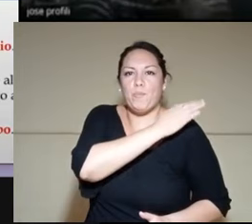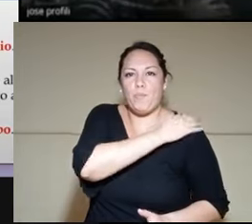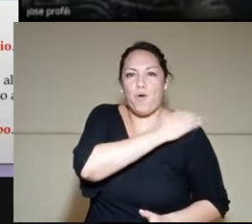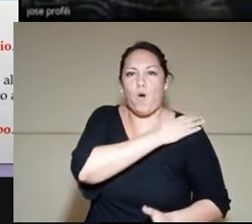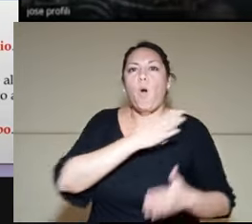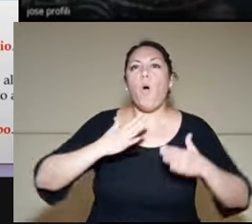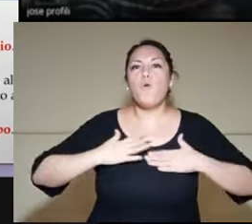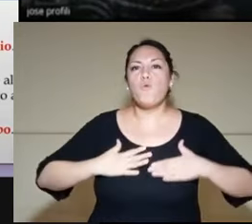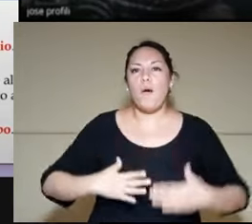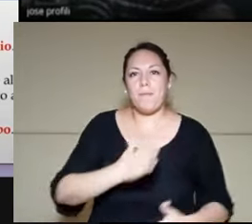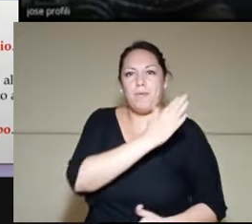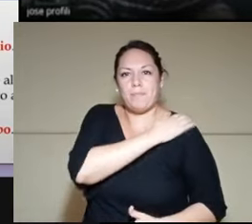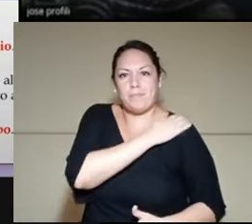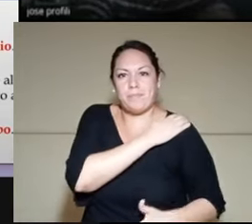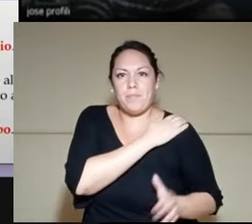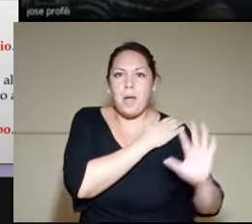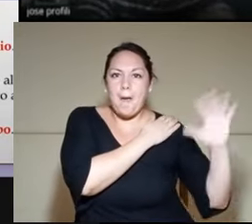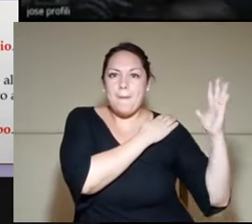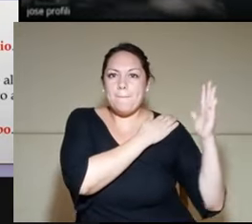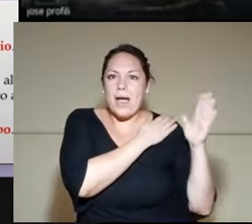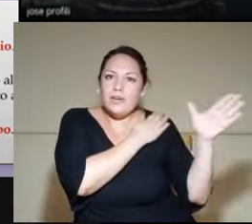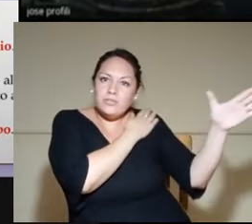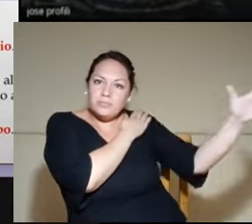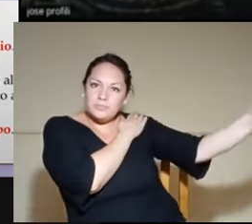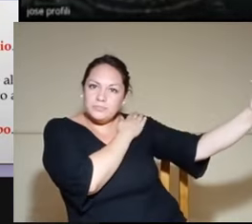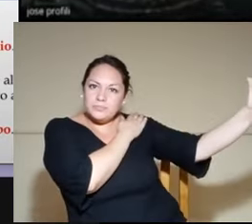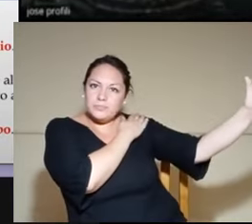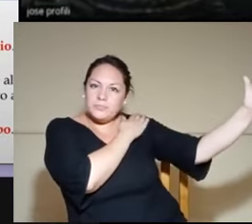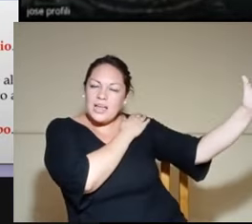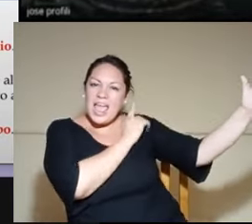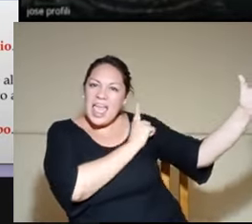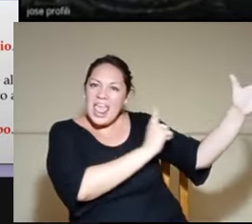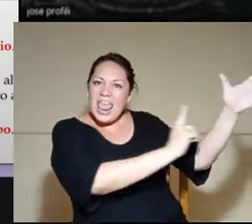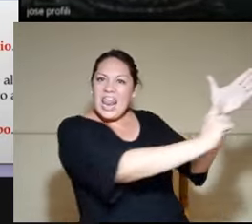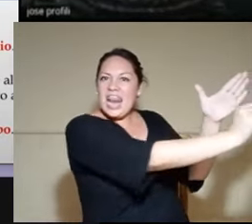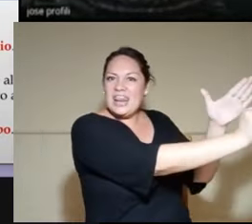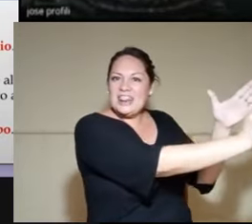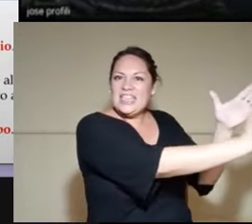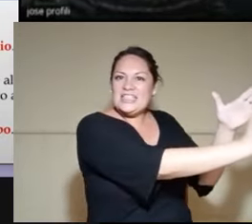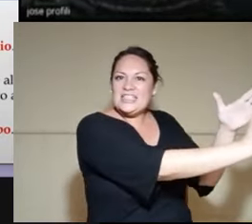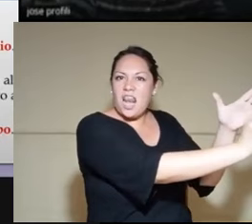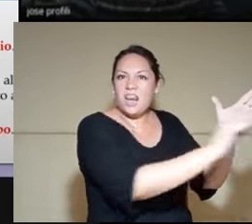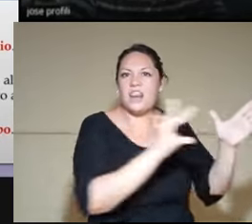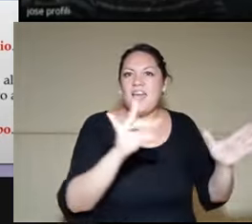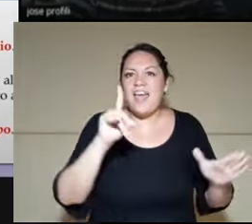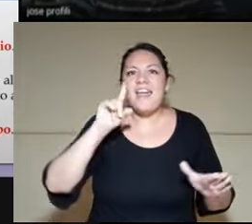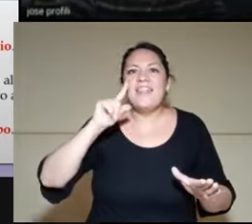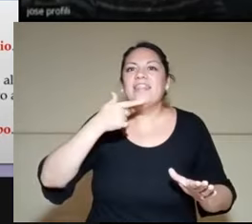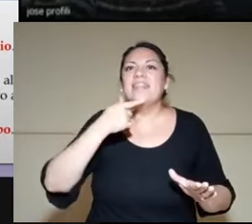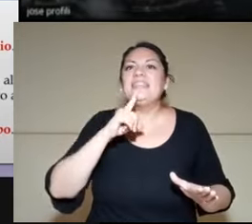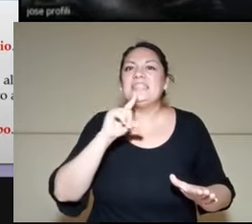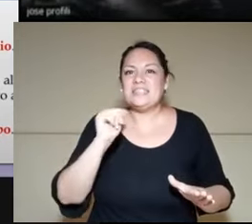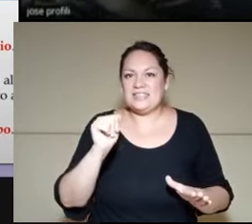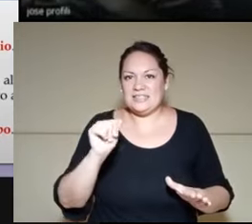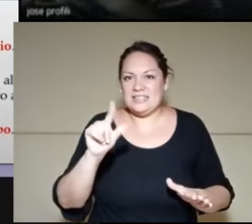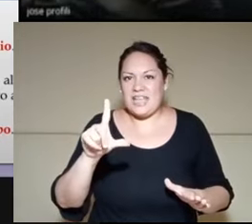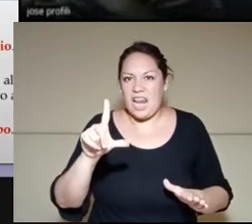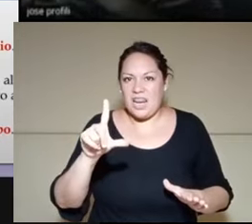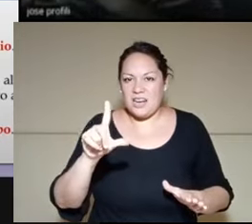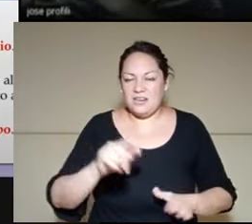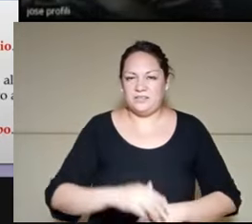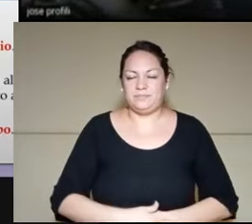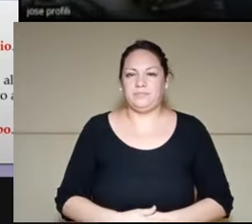por ejemplo, como centro del cuerpo. La mano derecha es distal